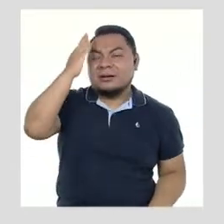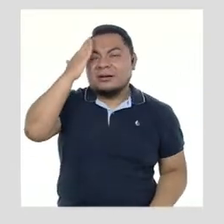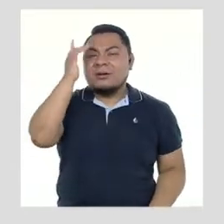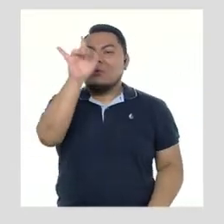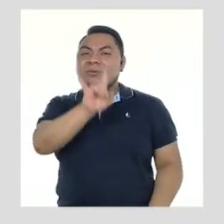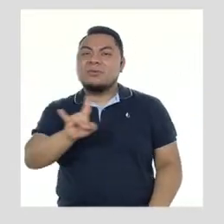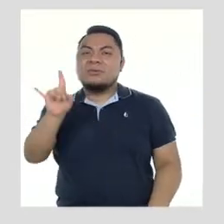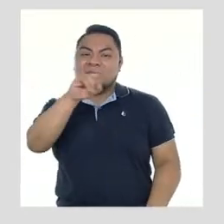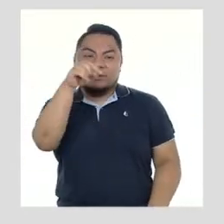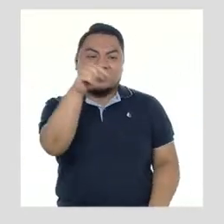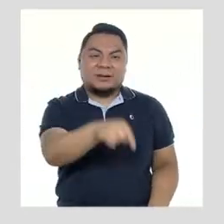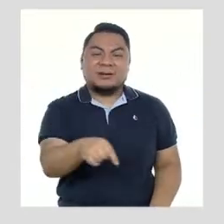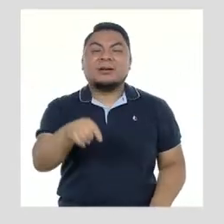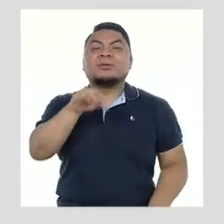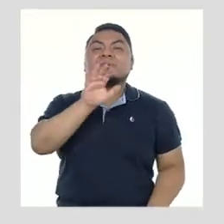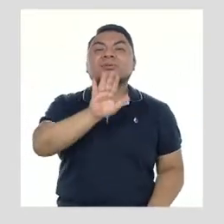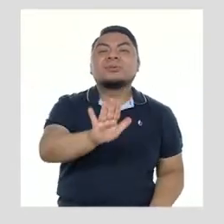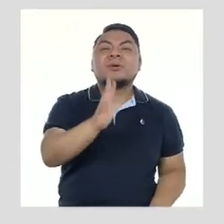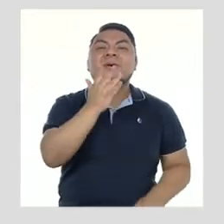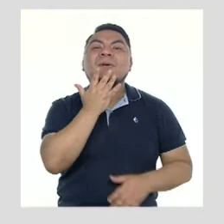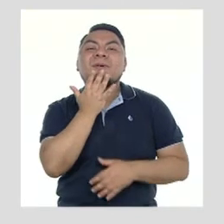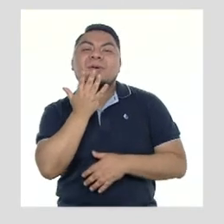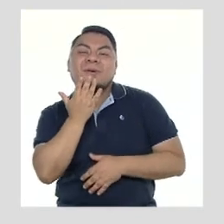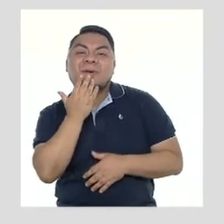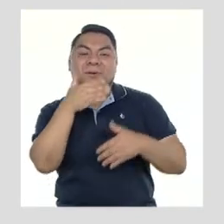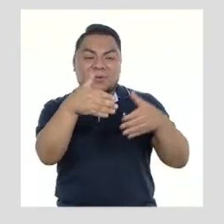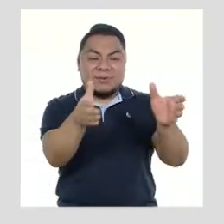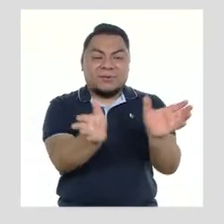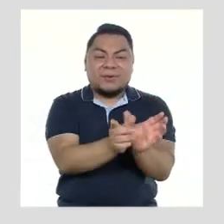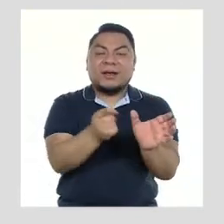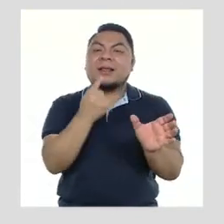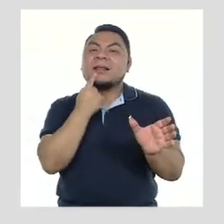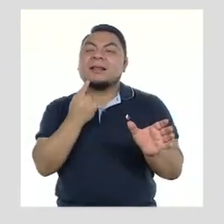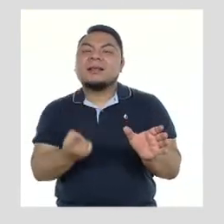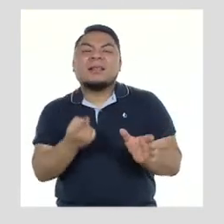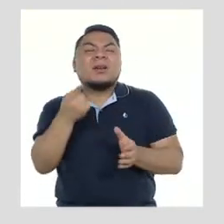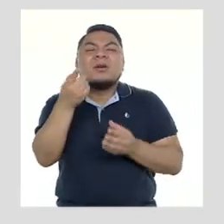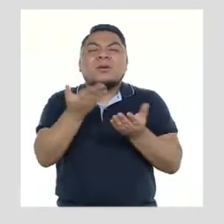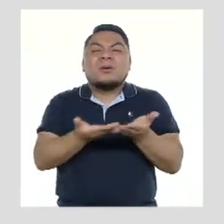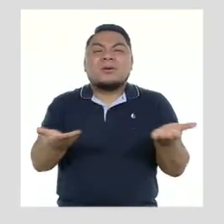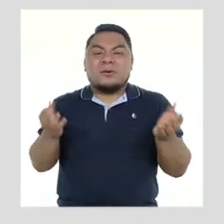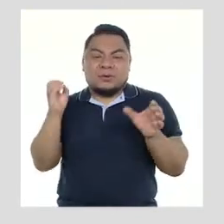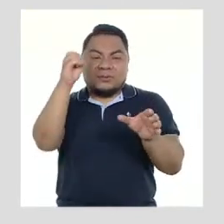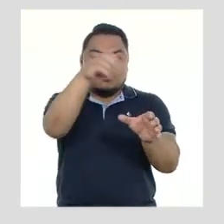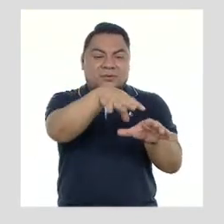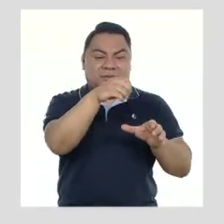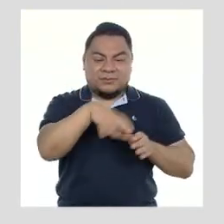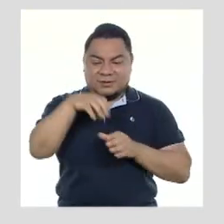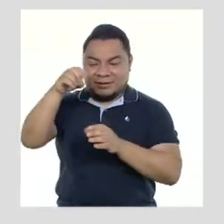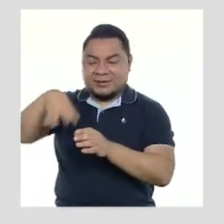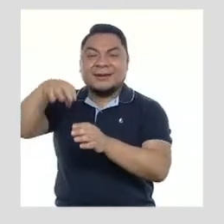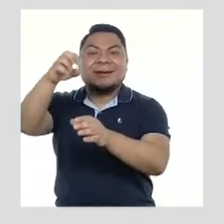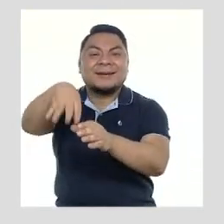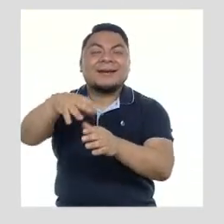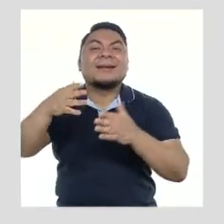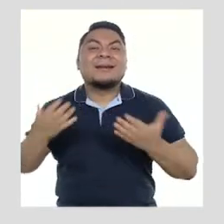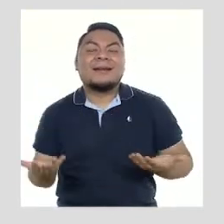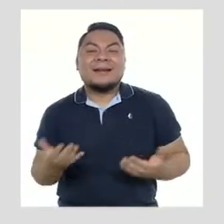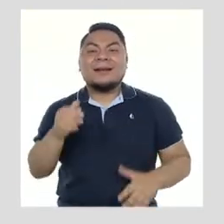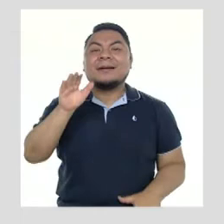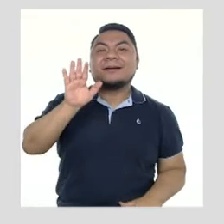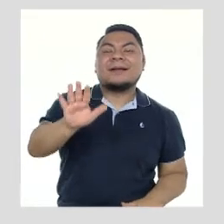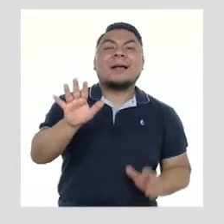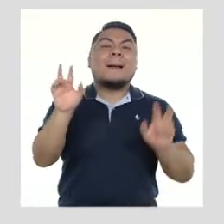debemos usar. Sus colores nos indican con qué los debemos llenar.